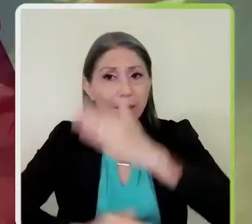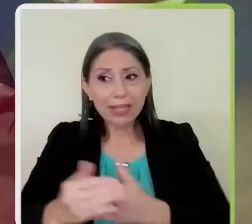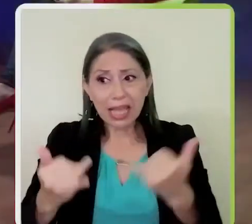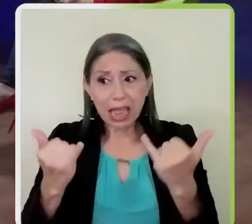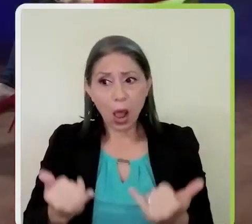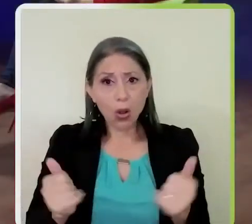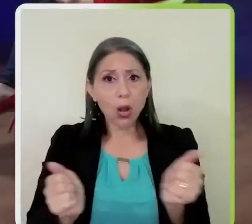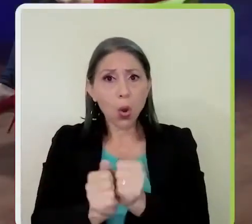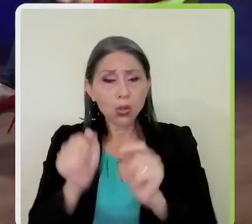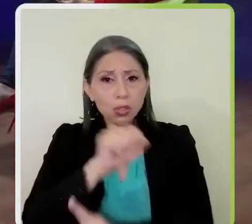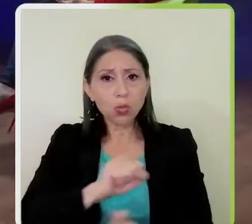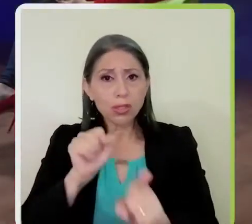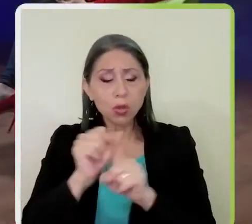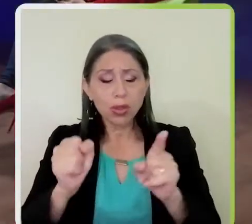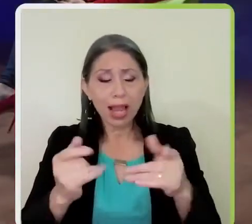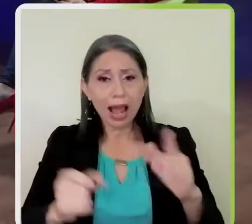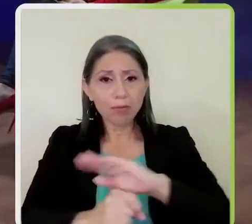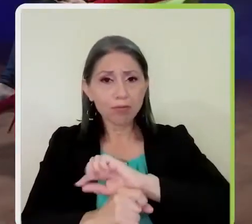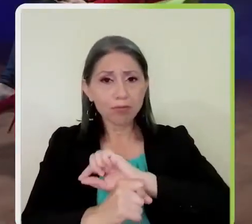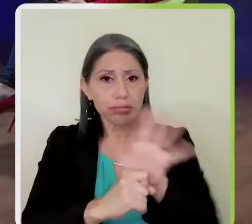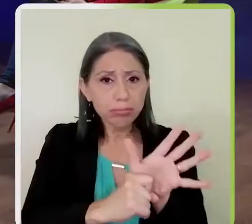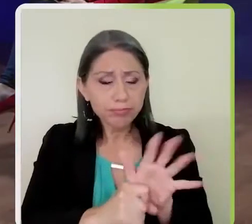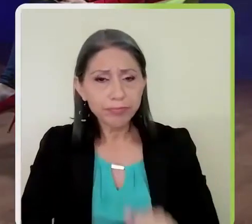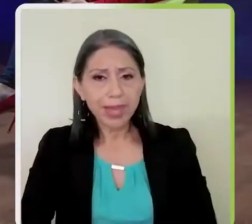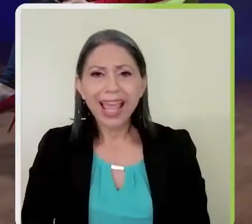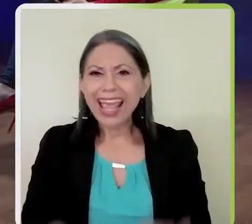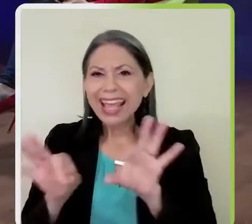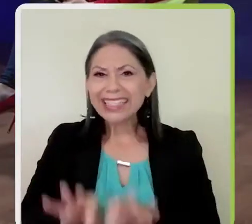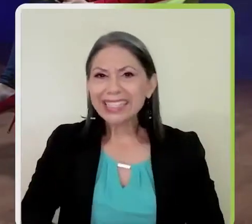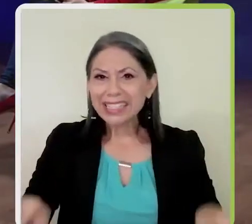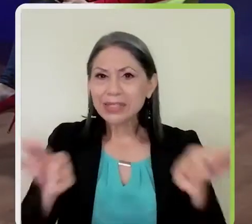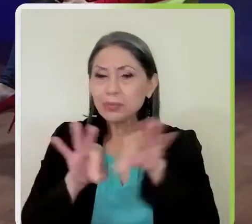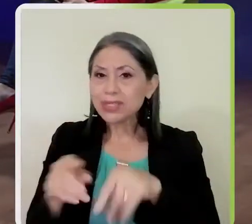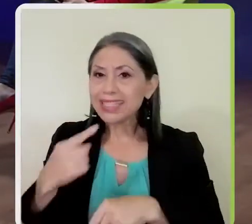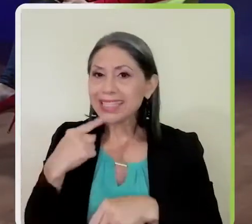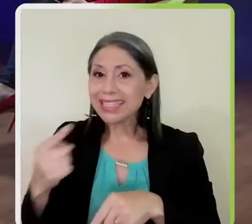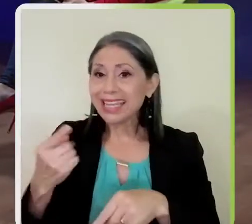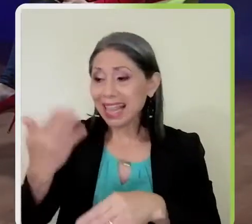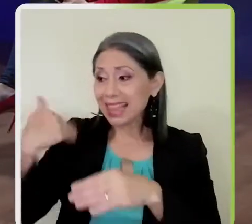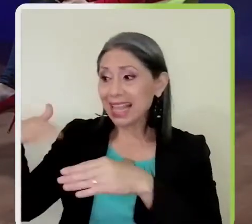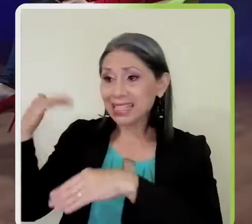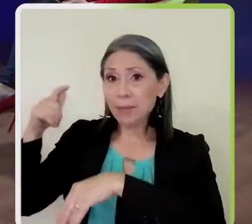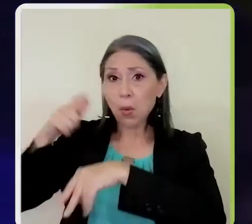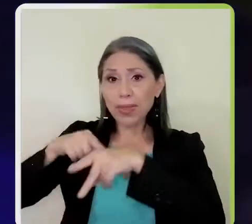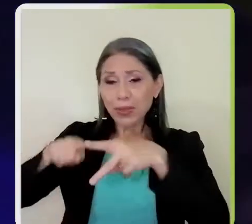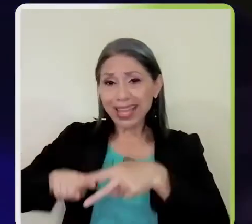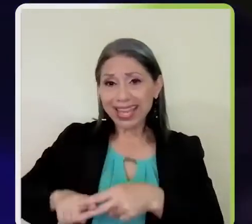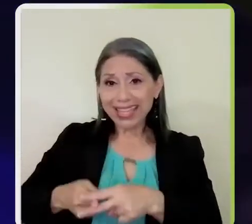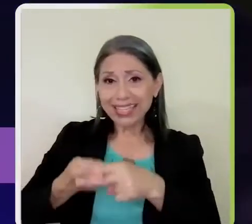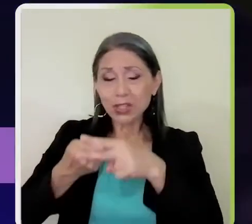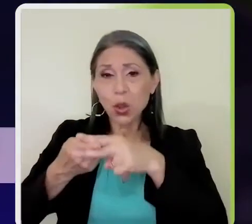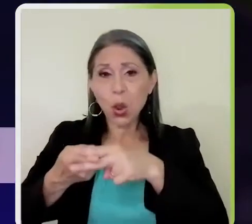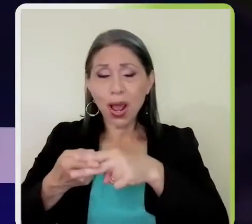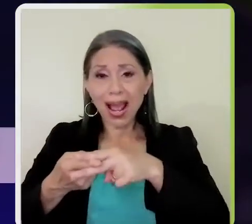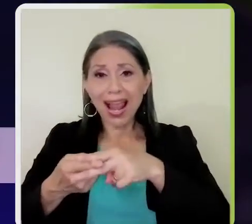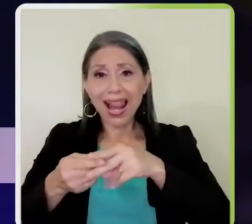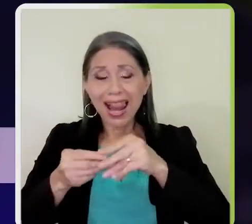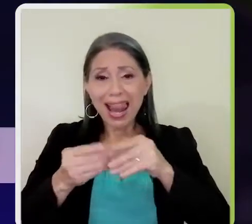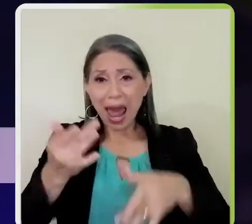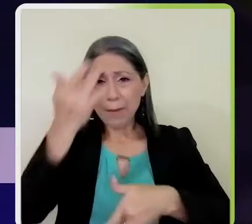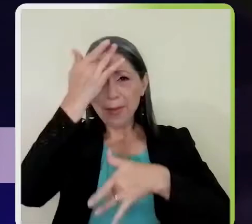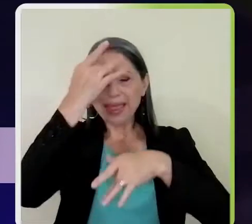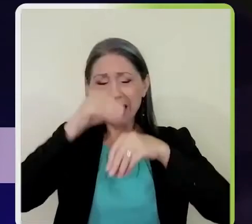sanitaria? Es importante señalar que desde que inició esta pandemia, a los 8 días de